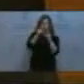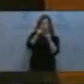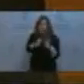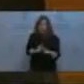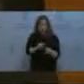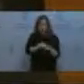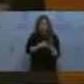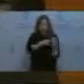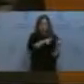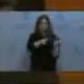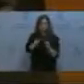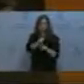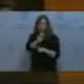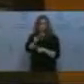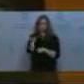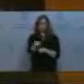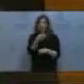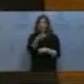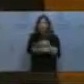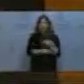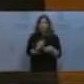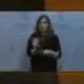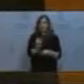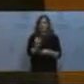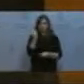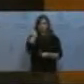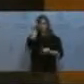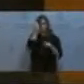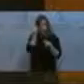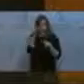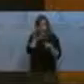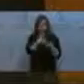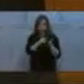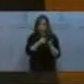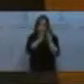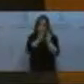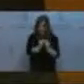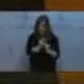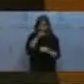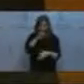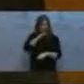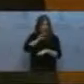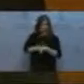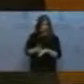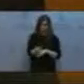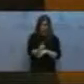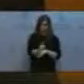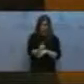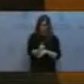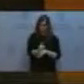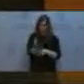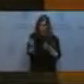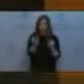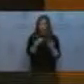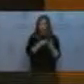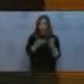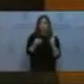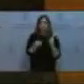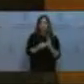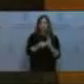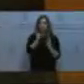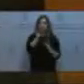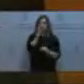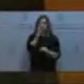y lo que hace pensar es que hacen un plan para no cumplirlo y que es un plan simplemente para